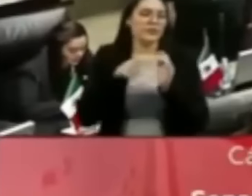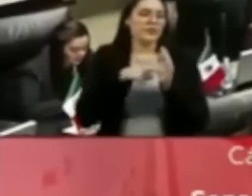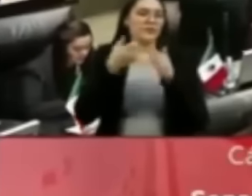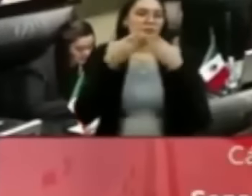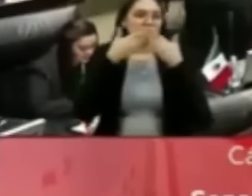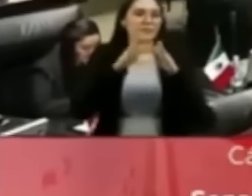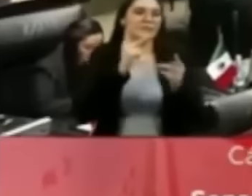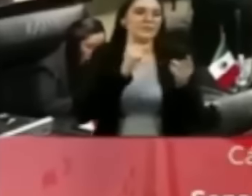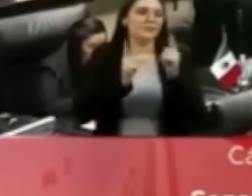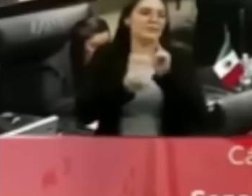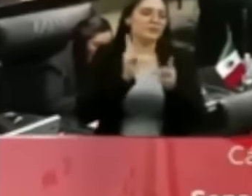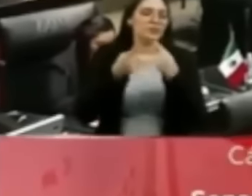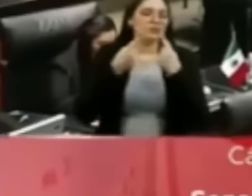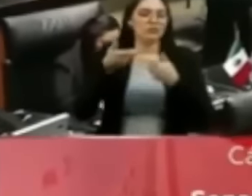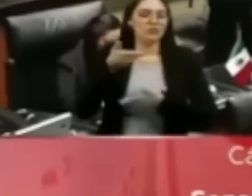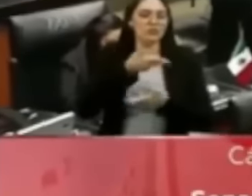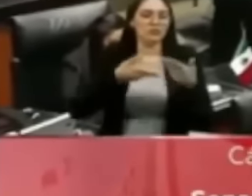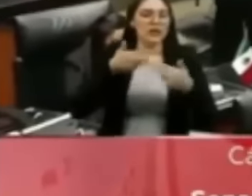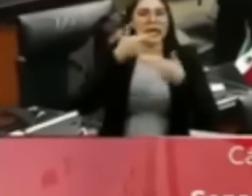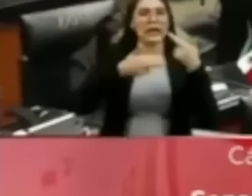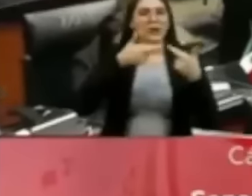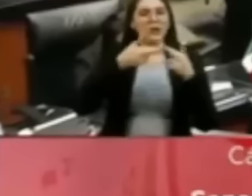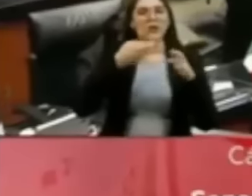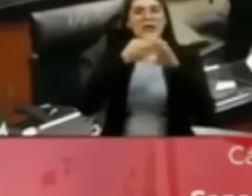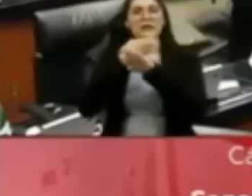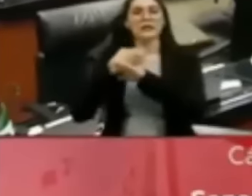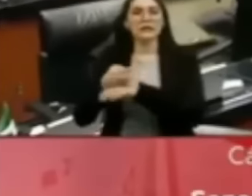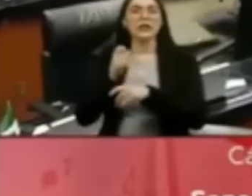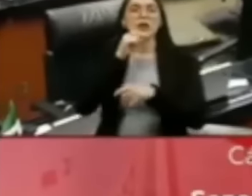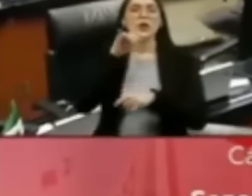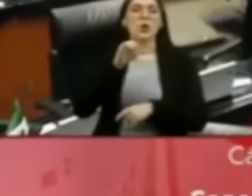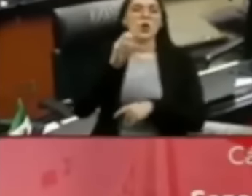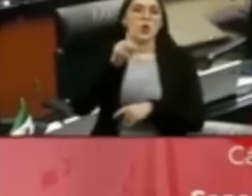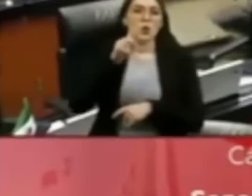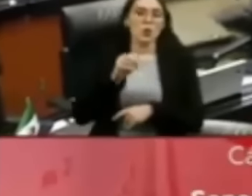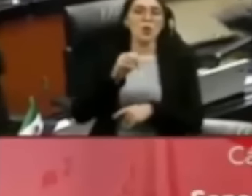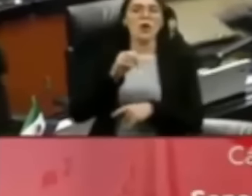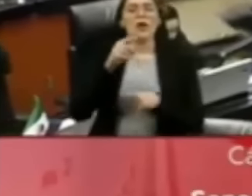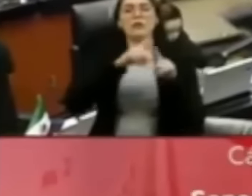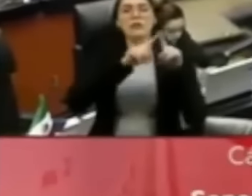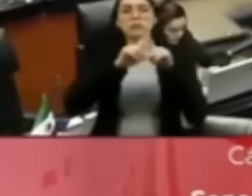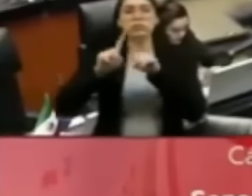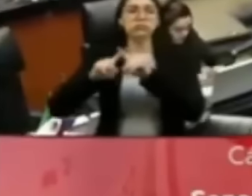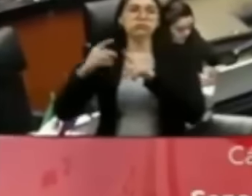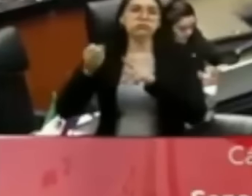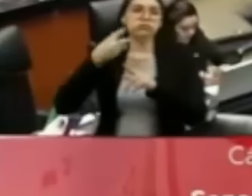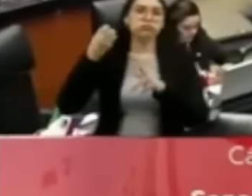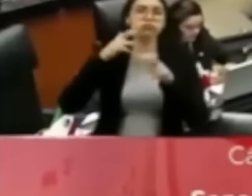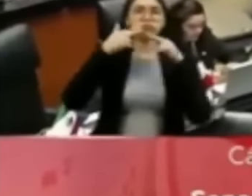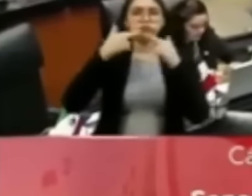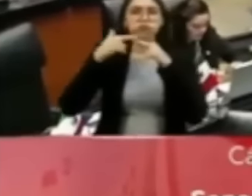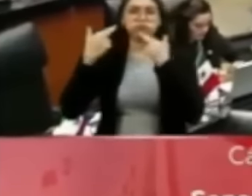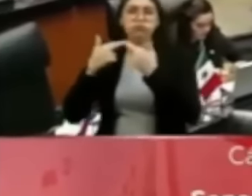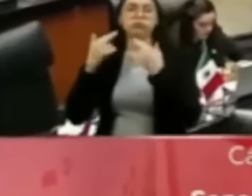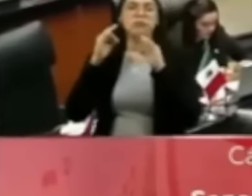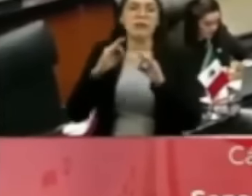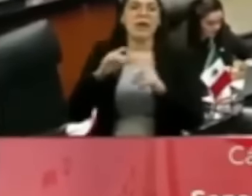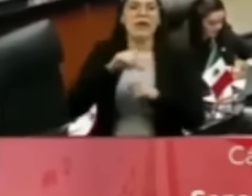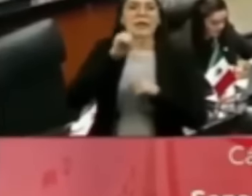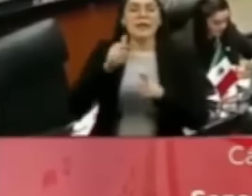Y esto se va a poner sabroso. Por eso nuestro compromiso es que hasta donde nos permita precisamente